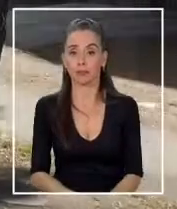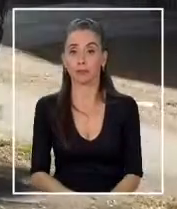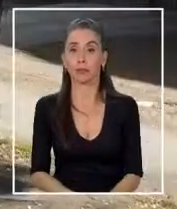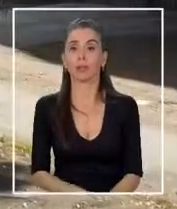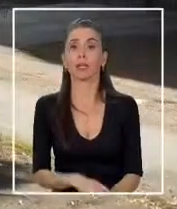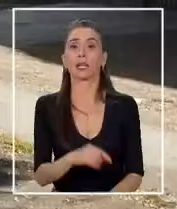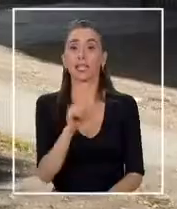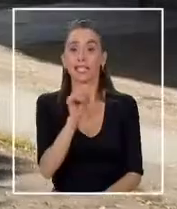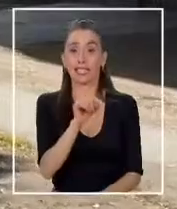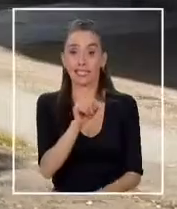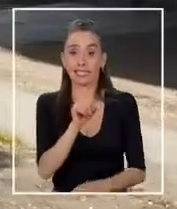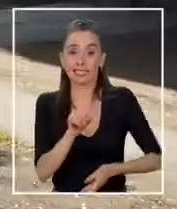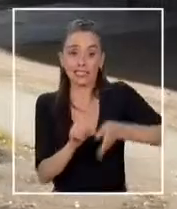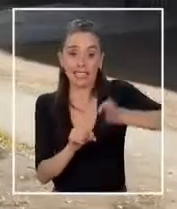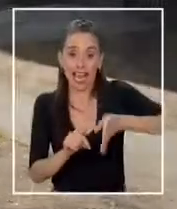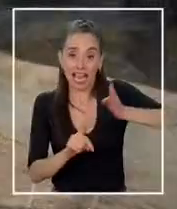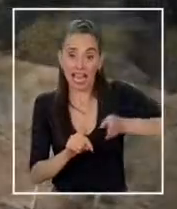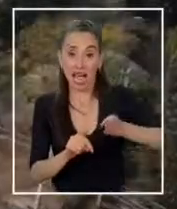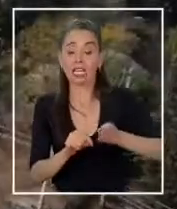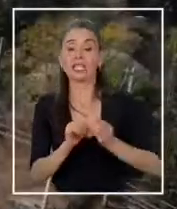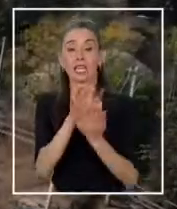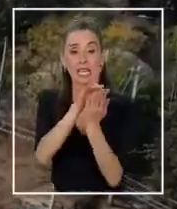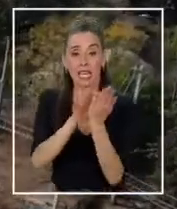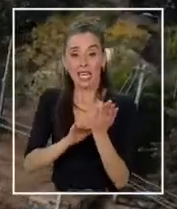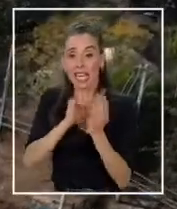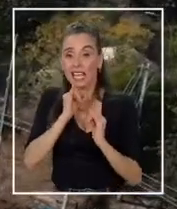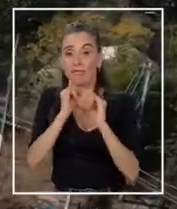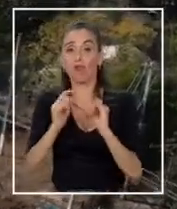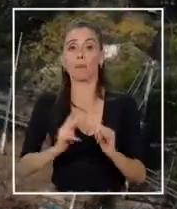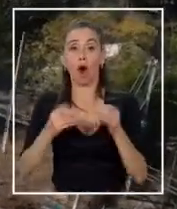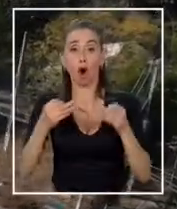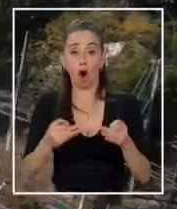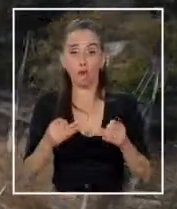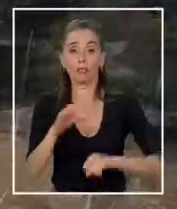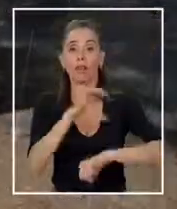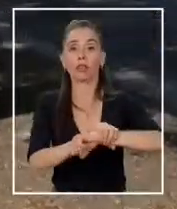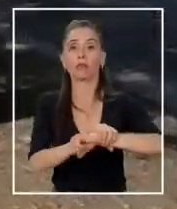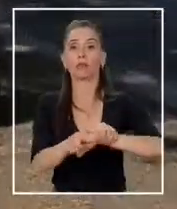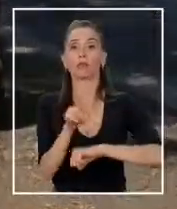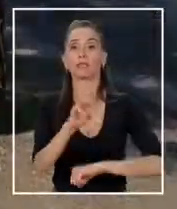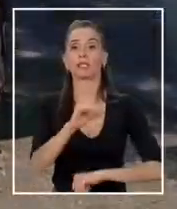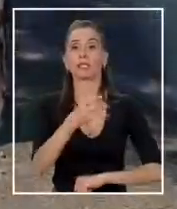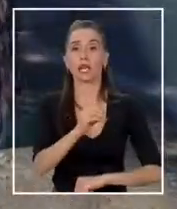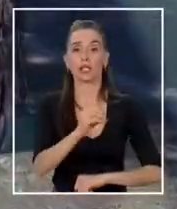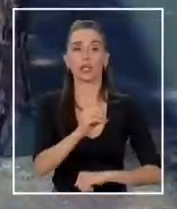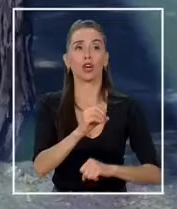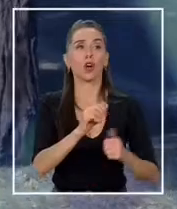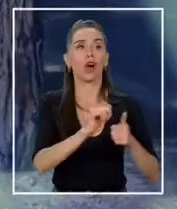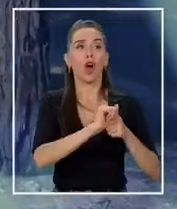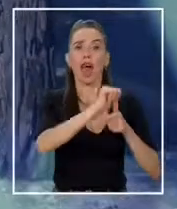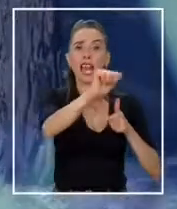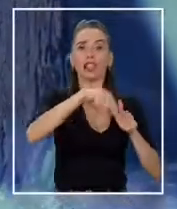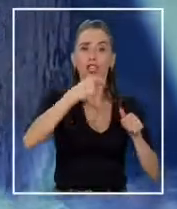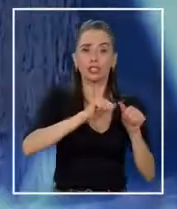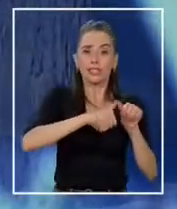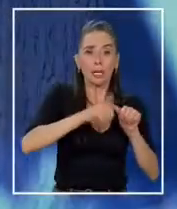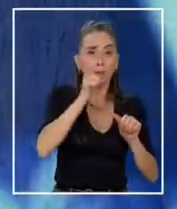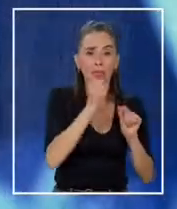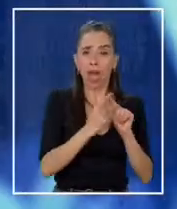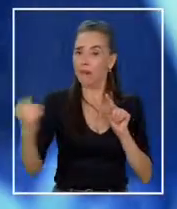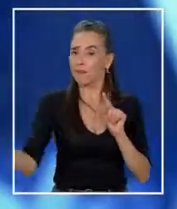Este habría sido el lugar donde, según los reportes oficiales, habría sido detenido Sergio. Lejos del trayecto habitual que realizaba a